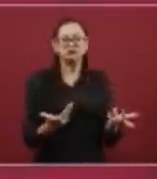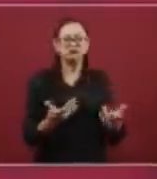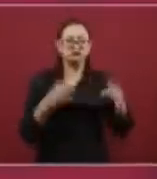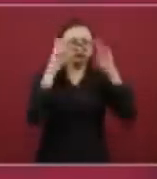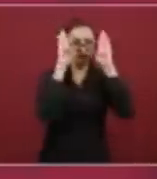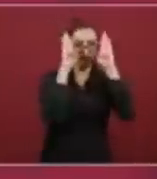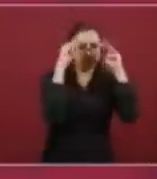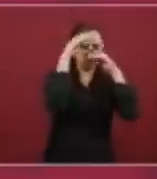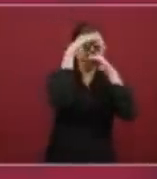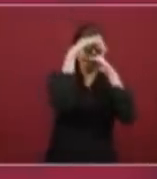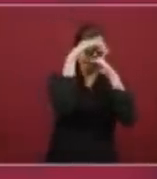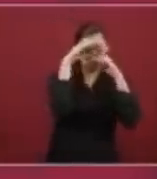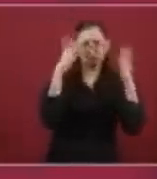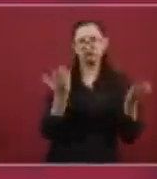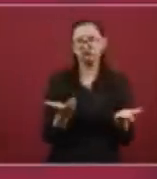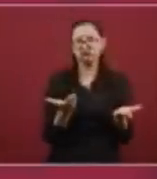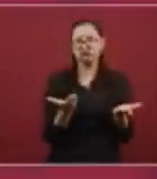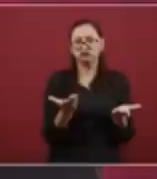conservadores,